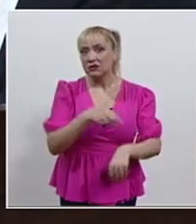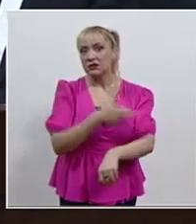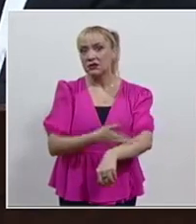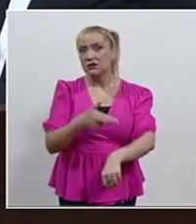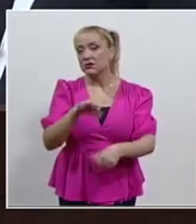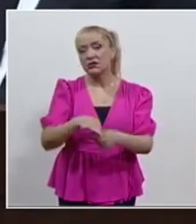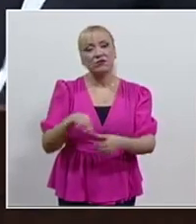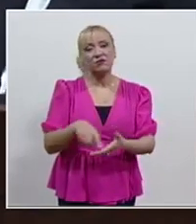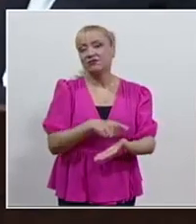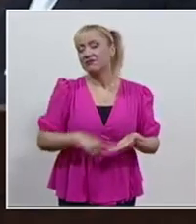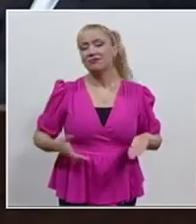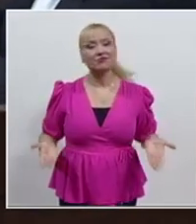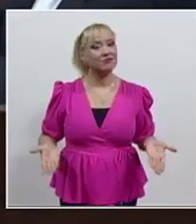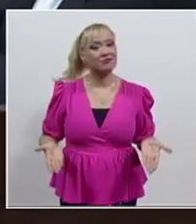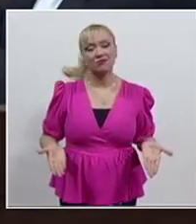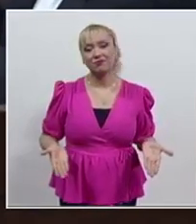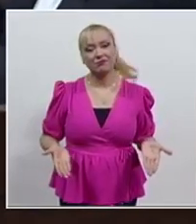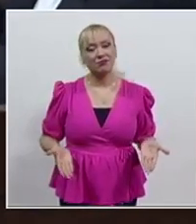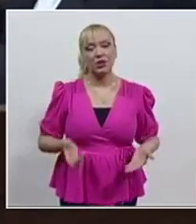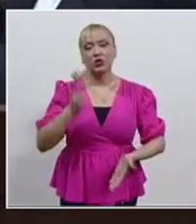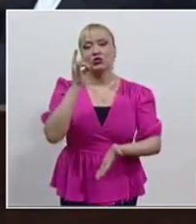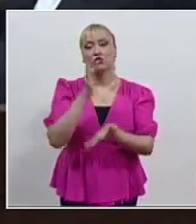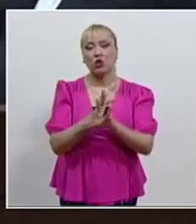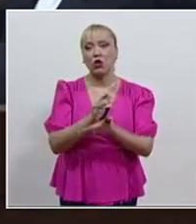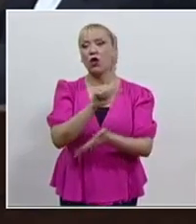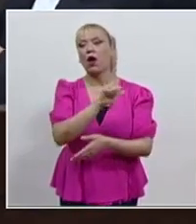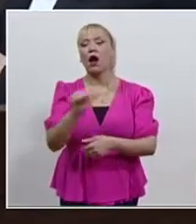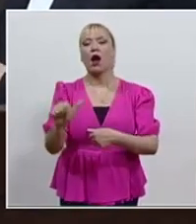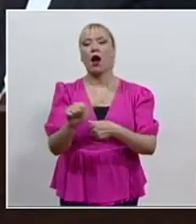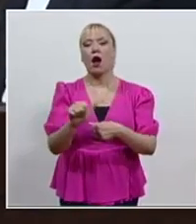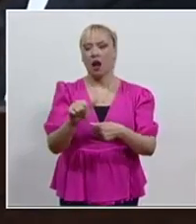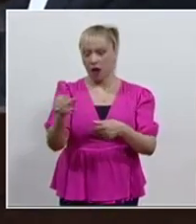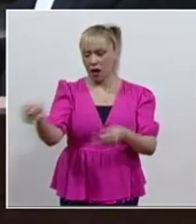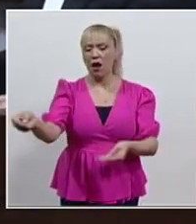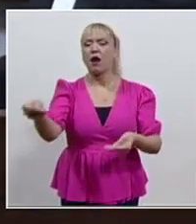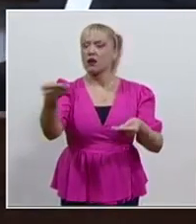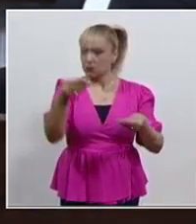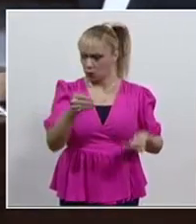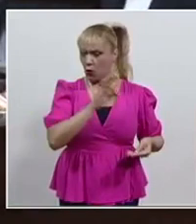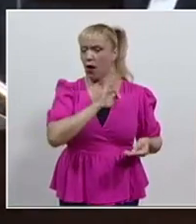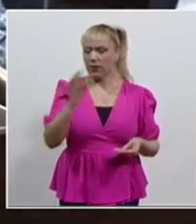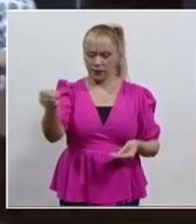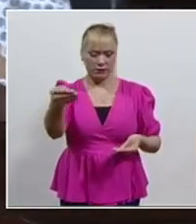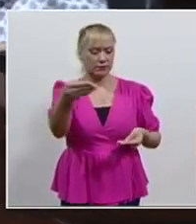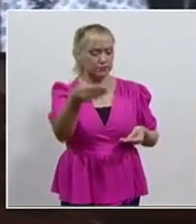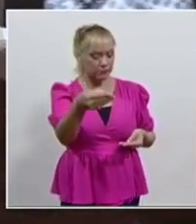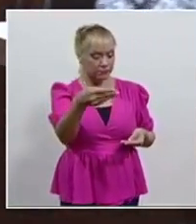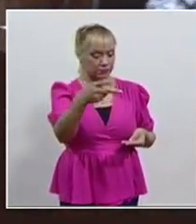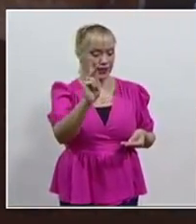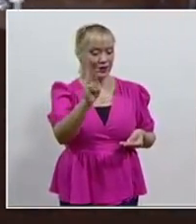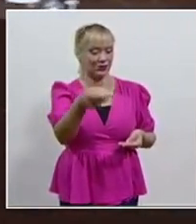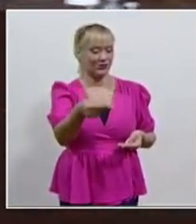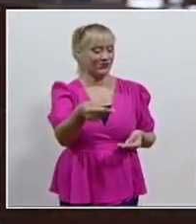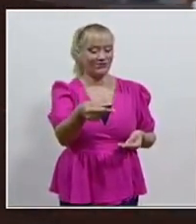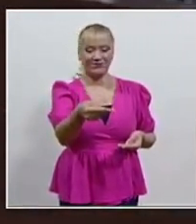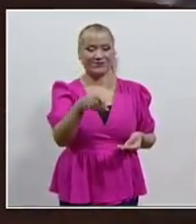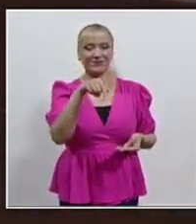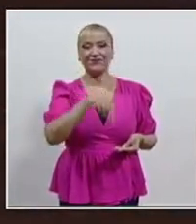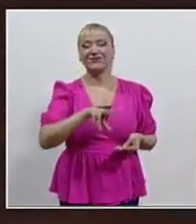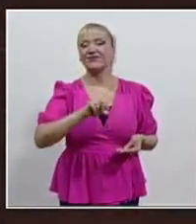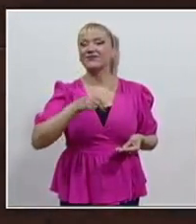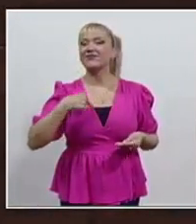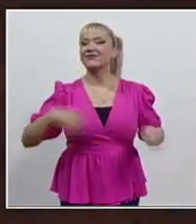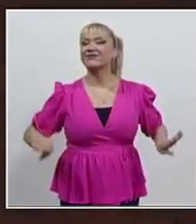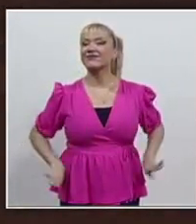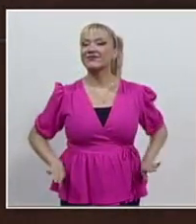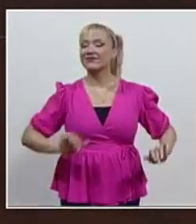Sala Superior es formalmente competente para conocer del escrito, pero propone desechar el recurso, pues la materia de la impugnación no